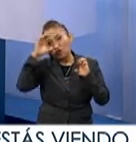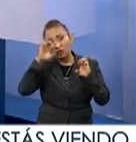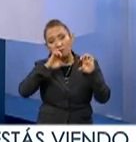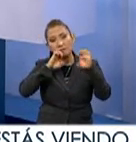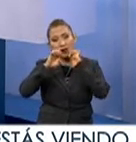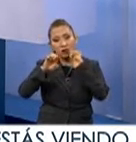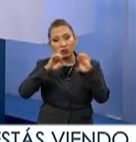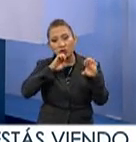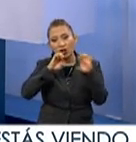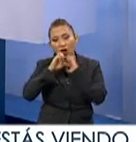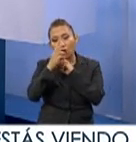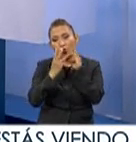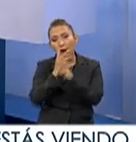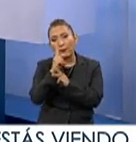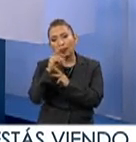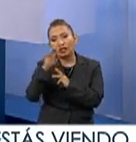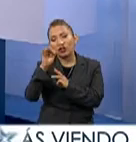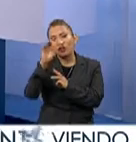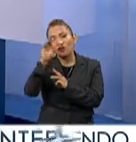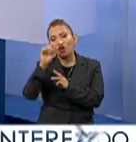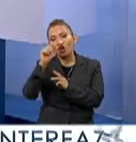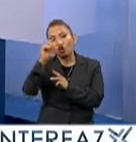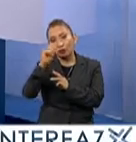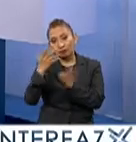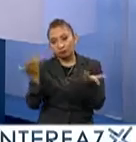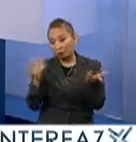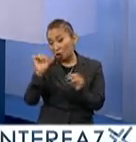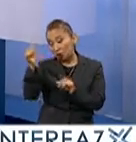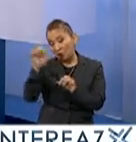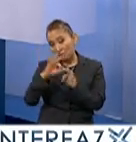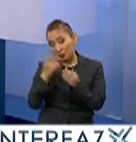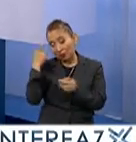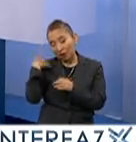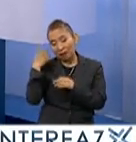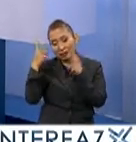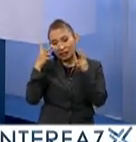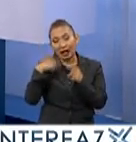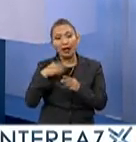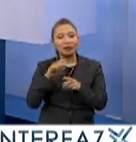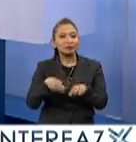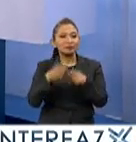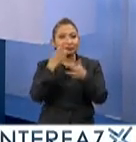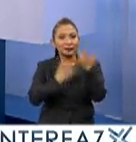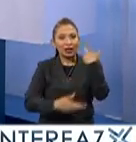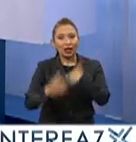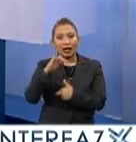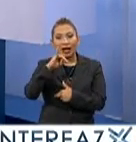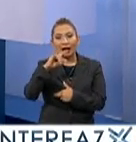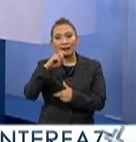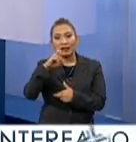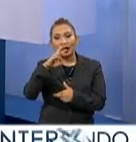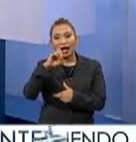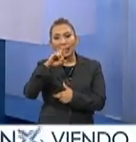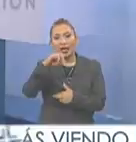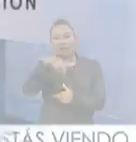fotoperiodismo del WordPress Photo. Así que, pues otra alternativa para estos días. Vamos a hacer una pausa, regresamos, ya está listo Javier